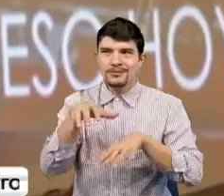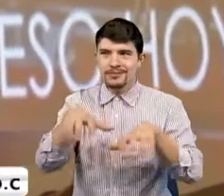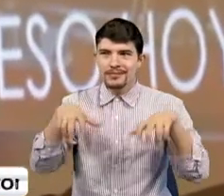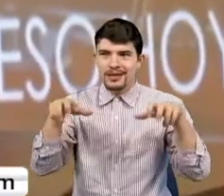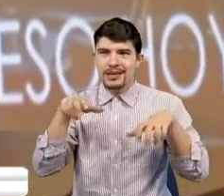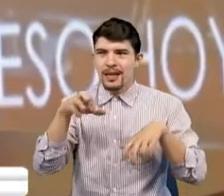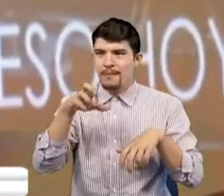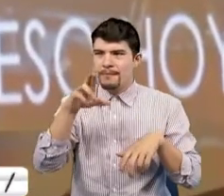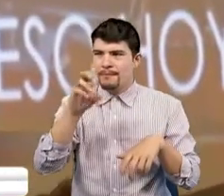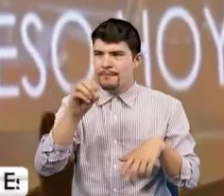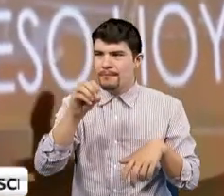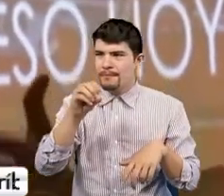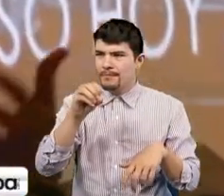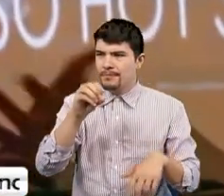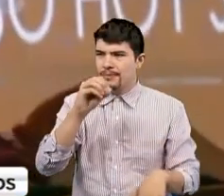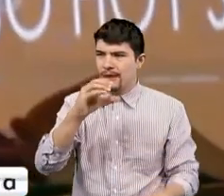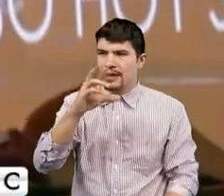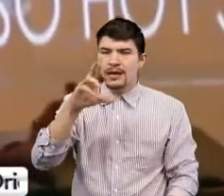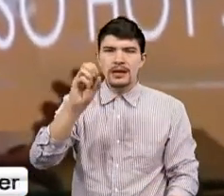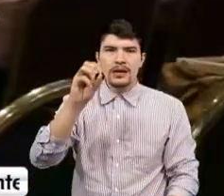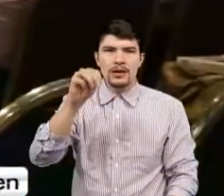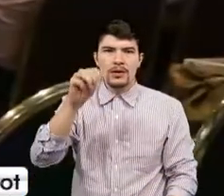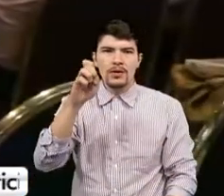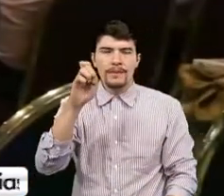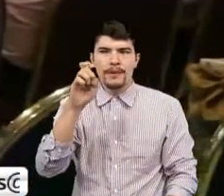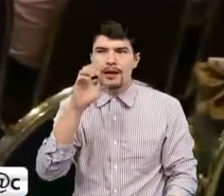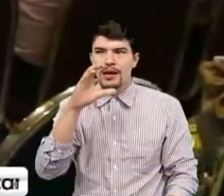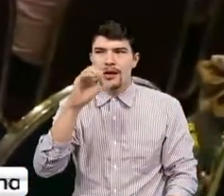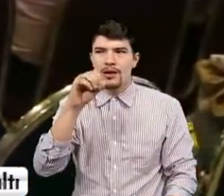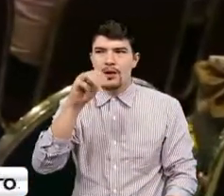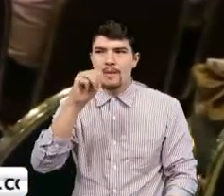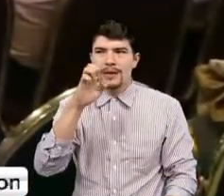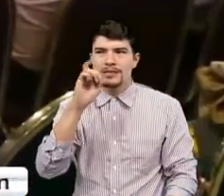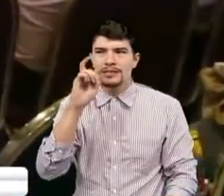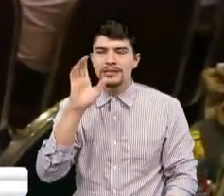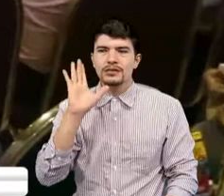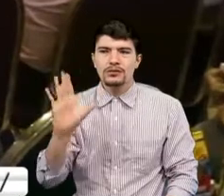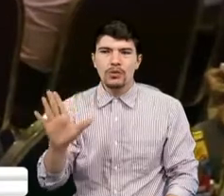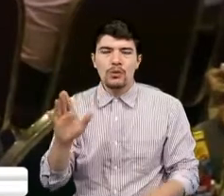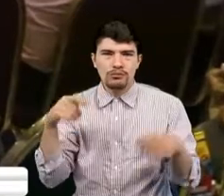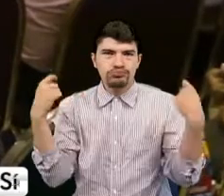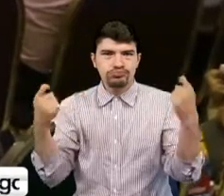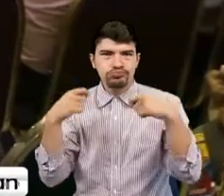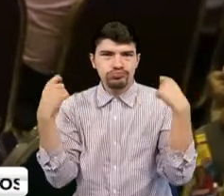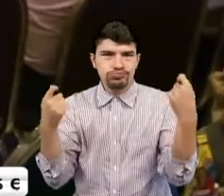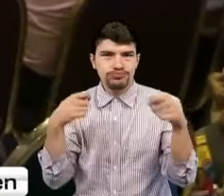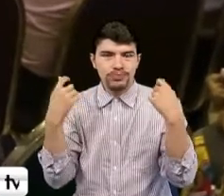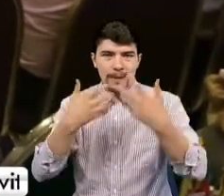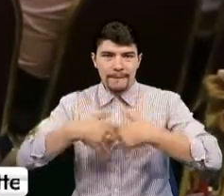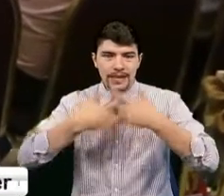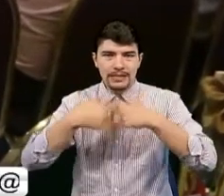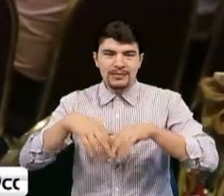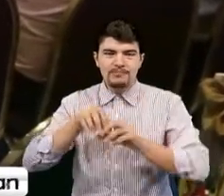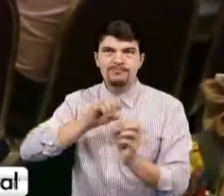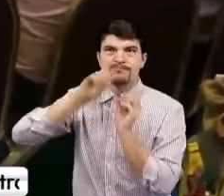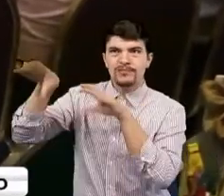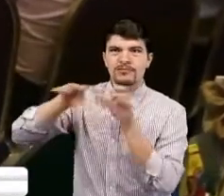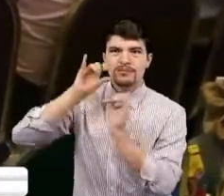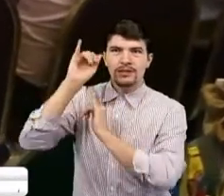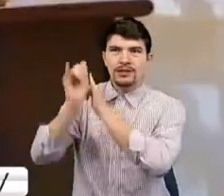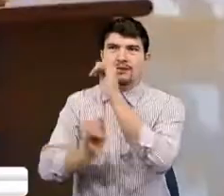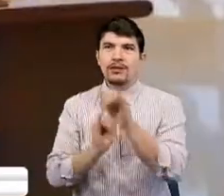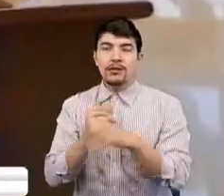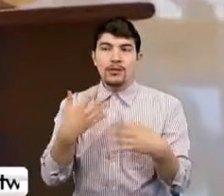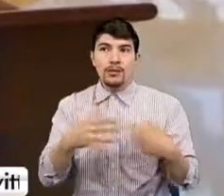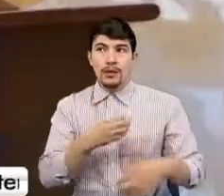COMEX ProColombia, que busca que 154 empresas creen o fortalezcan su área de comercio exterior. Es una oportunidad que no